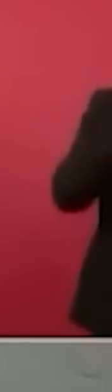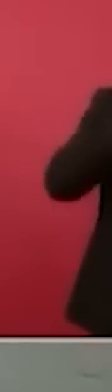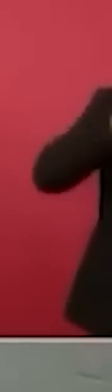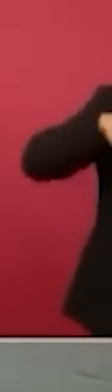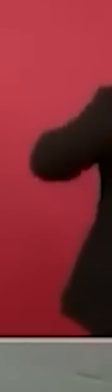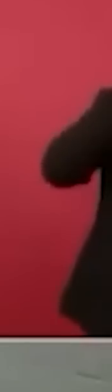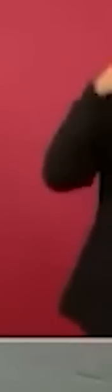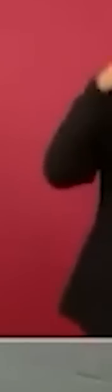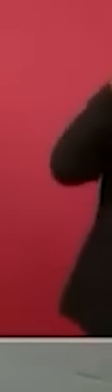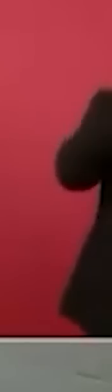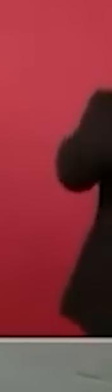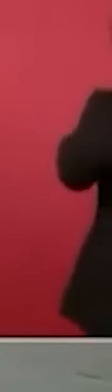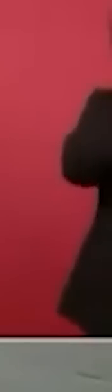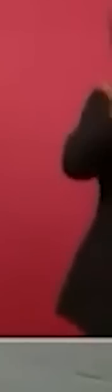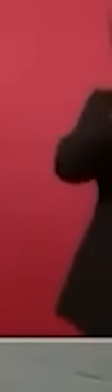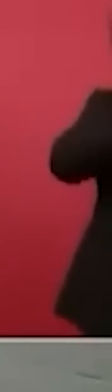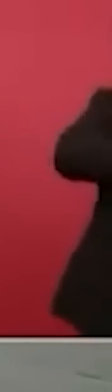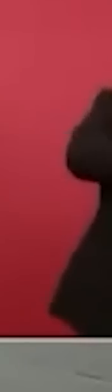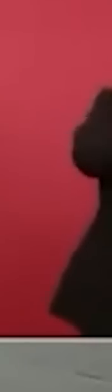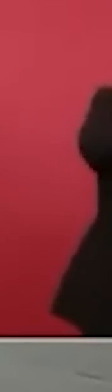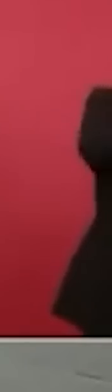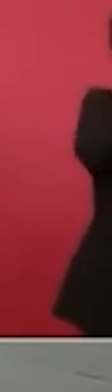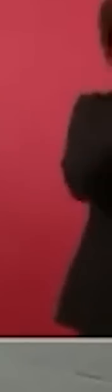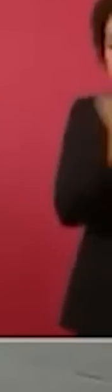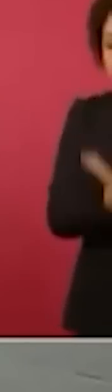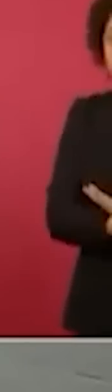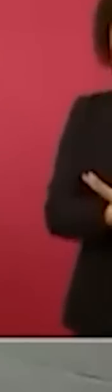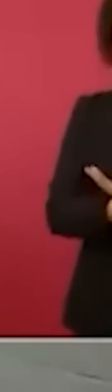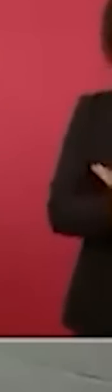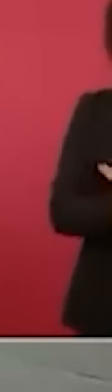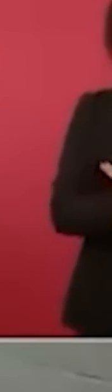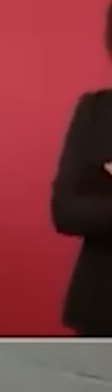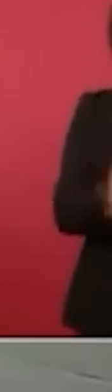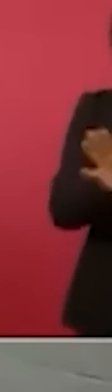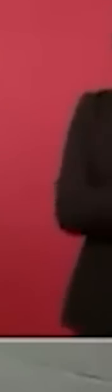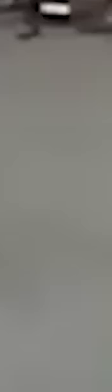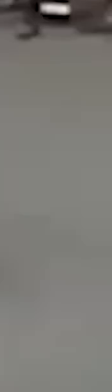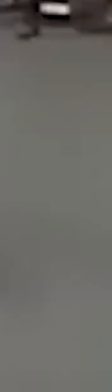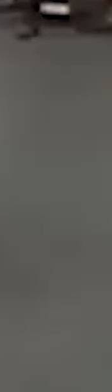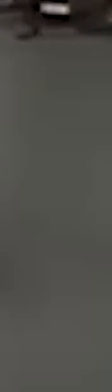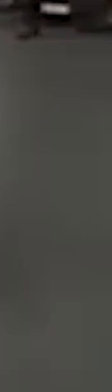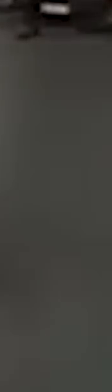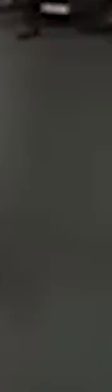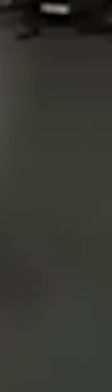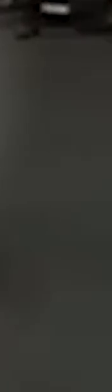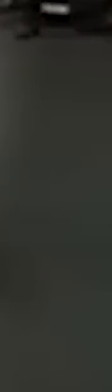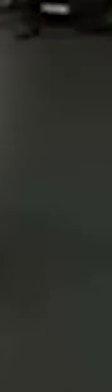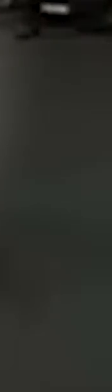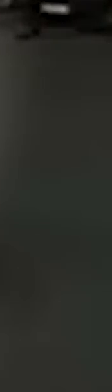una transformación. Entonces, por eso se agrupan todos.